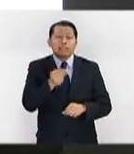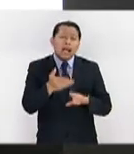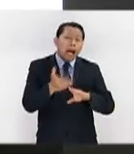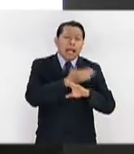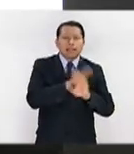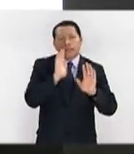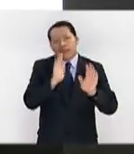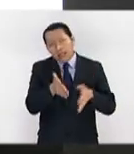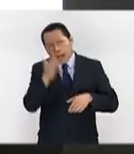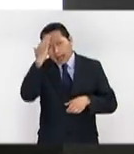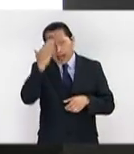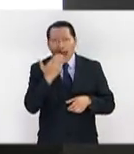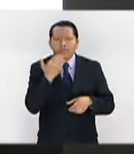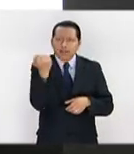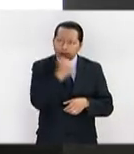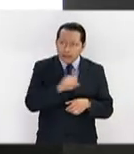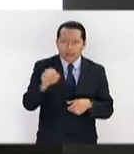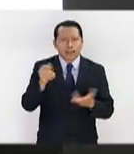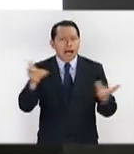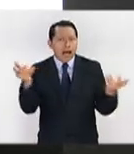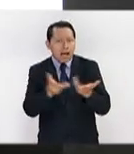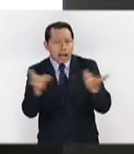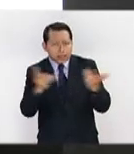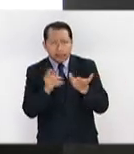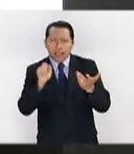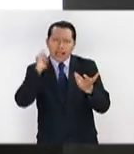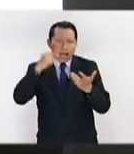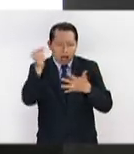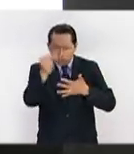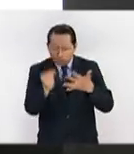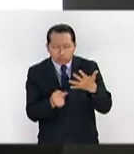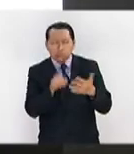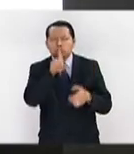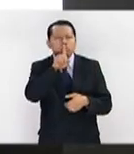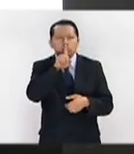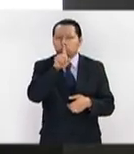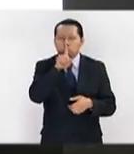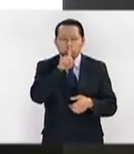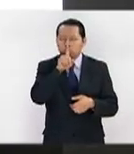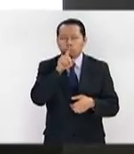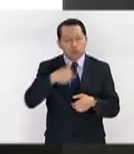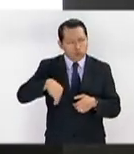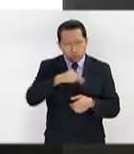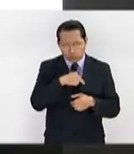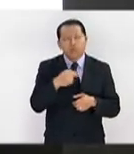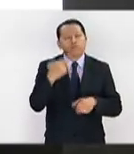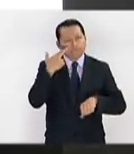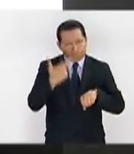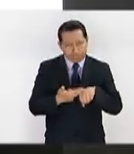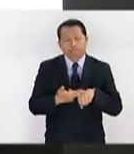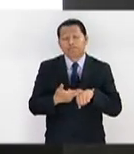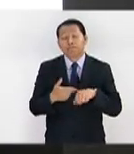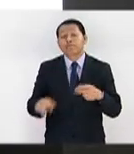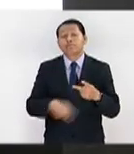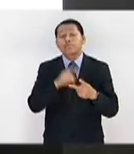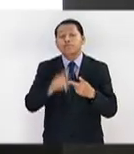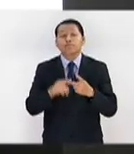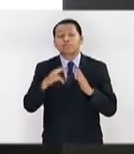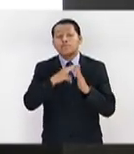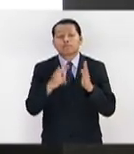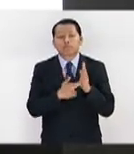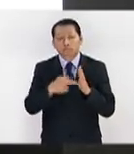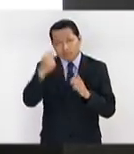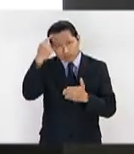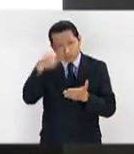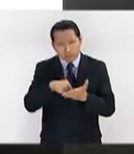habilidad específica en ninguna rama. Esa es tarea de nosotros. Y respecto a los requisitos, creo que